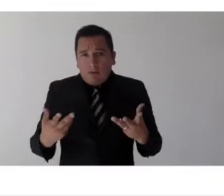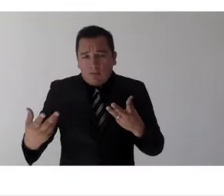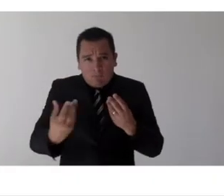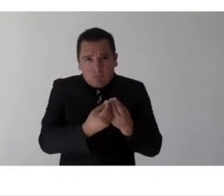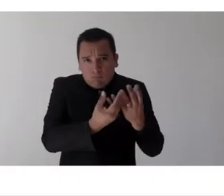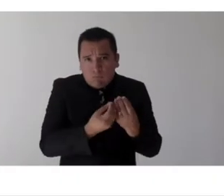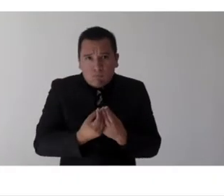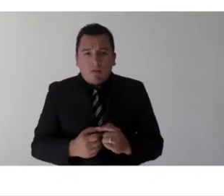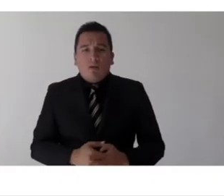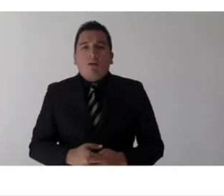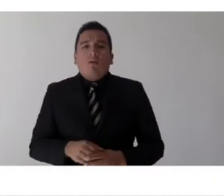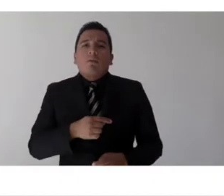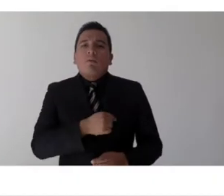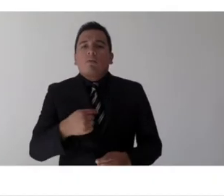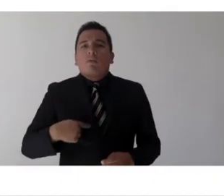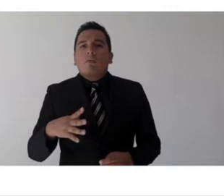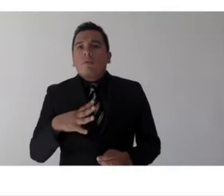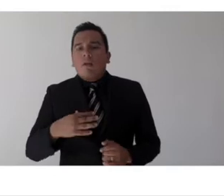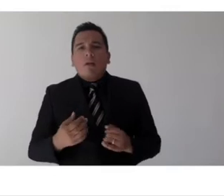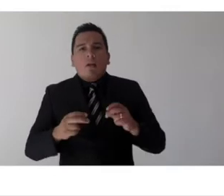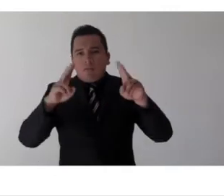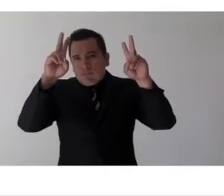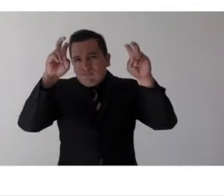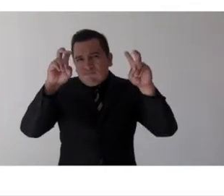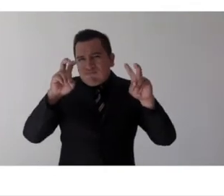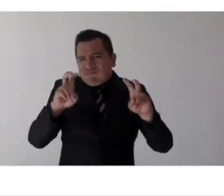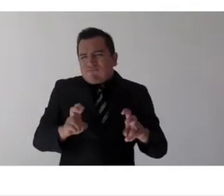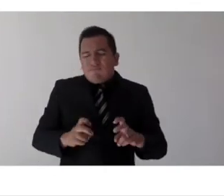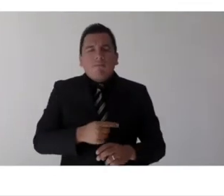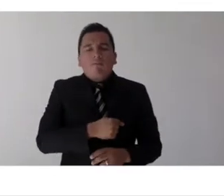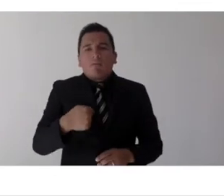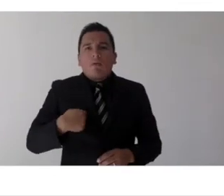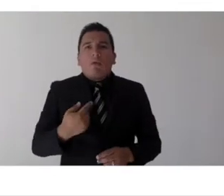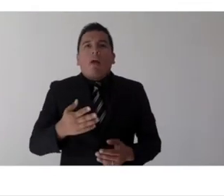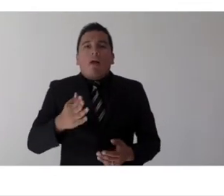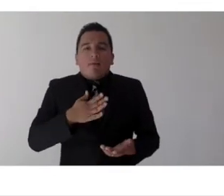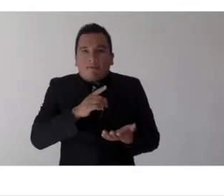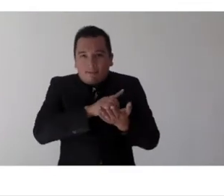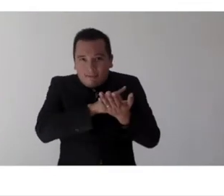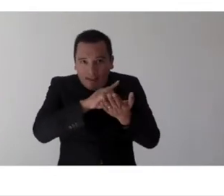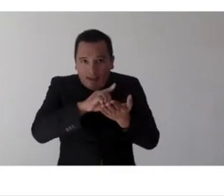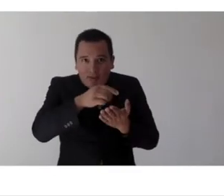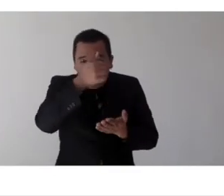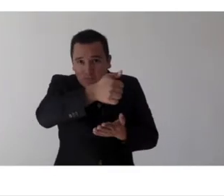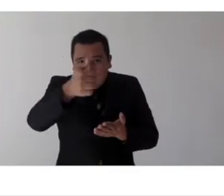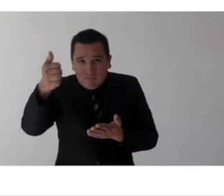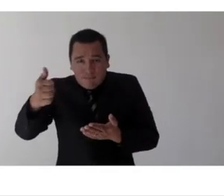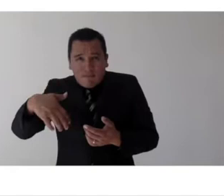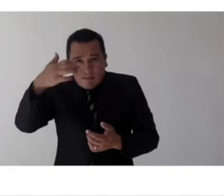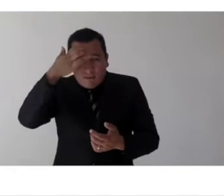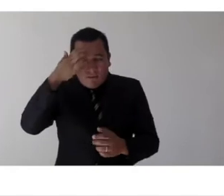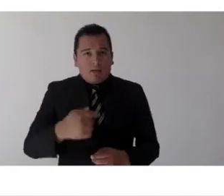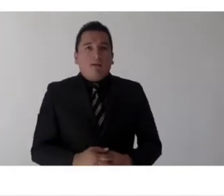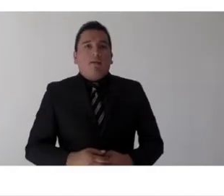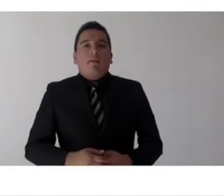sociedad, tengamos información suficiente sobre nuestros derechos para que aprendamos, para que conozcamos nuestros derechos y aprendamos